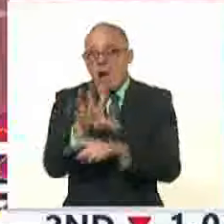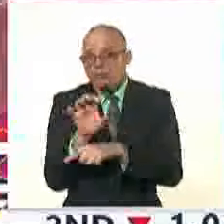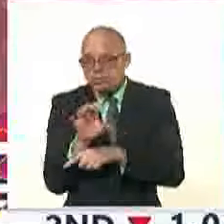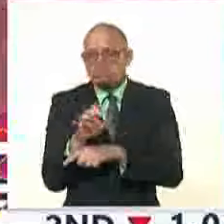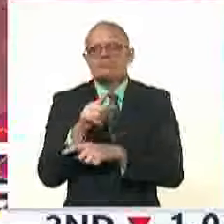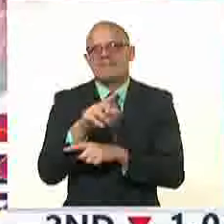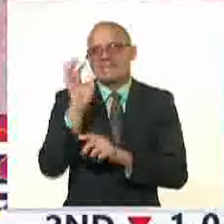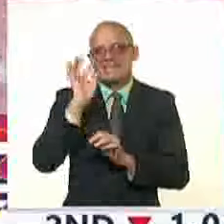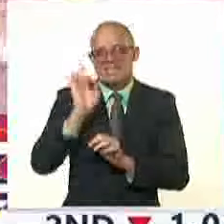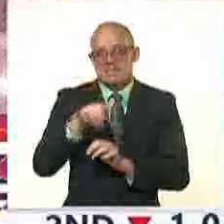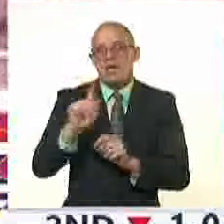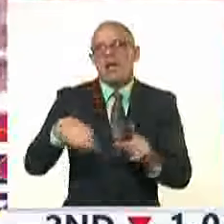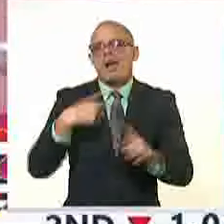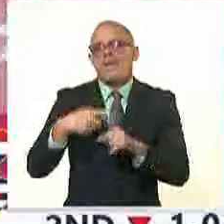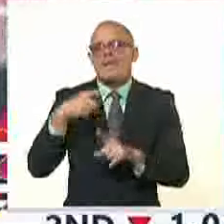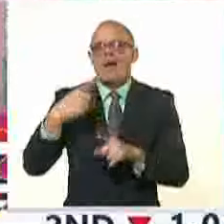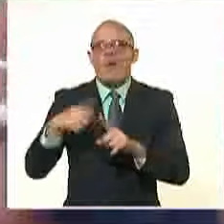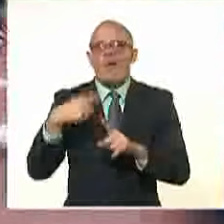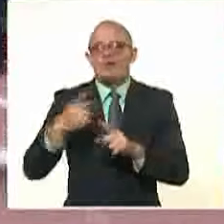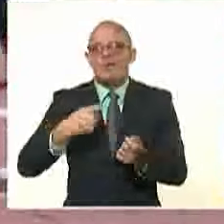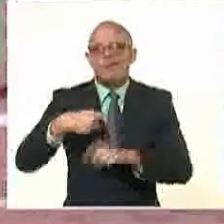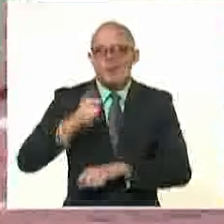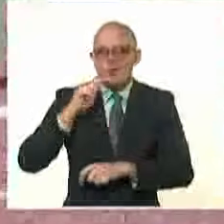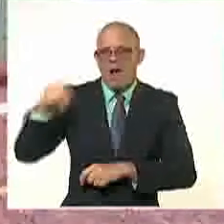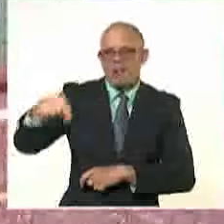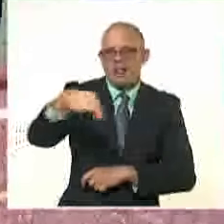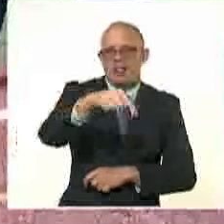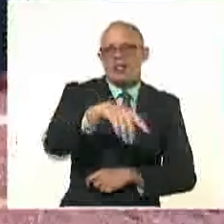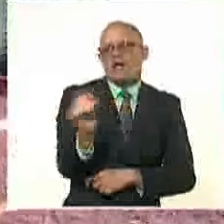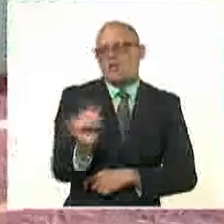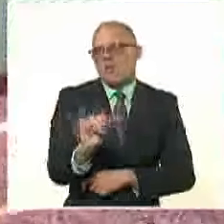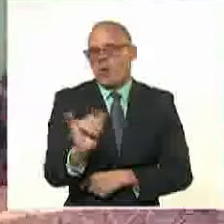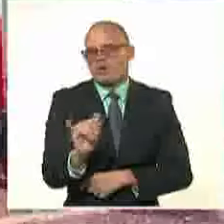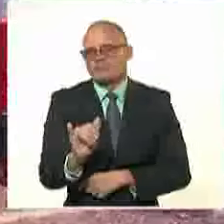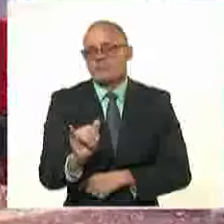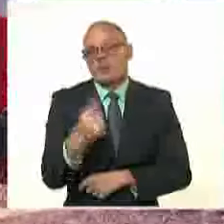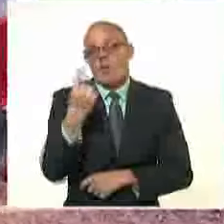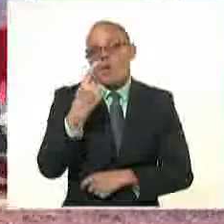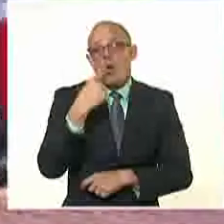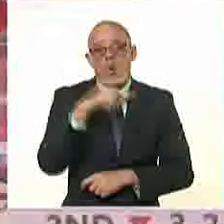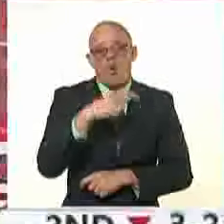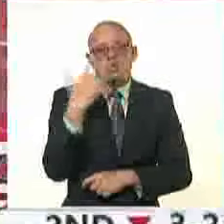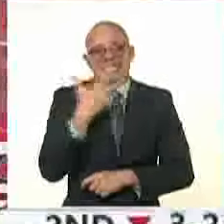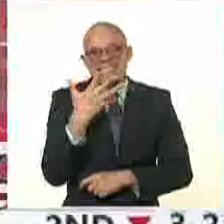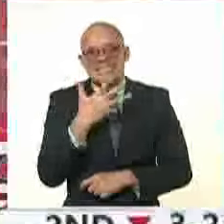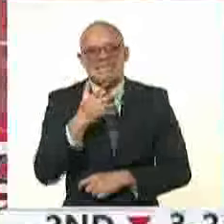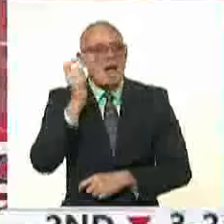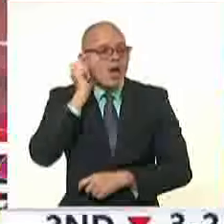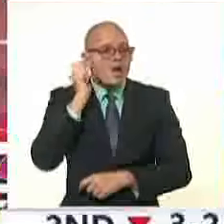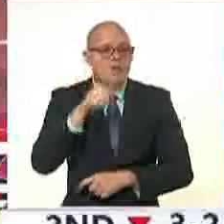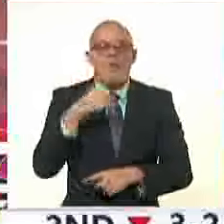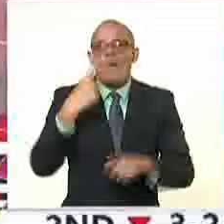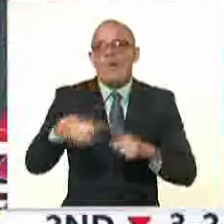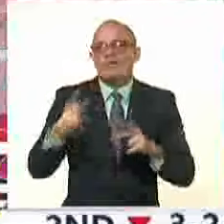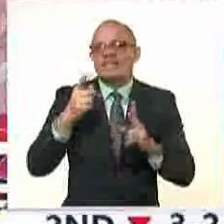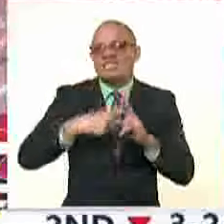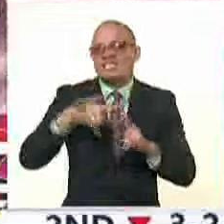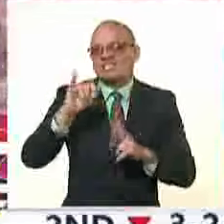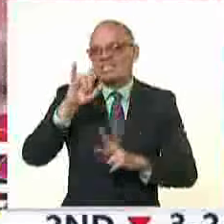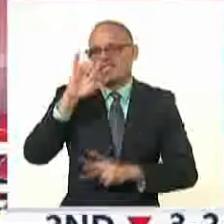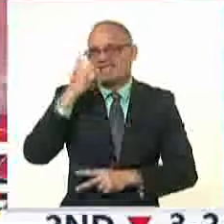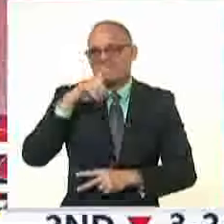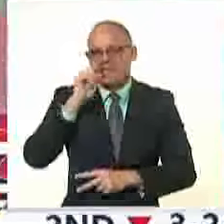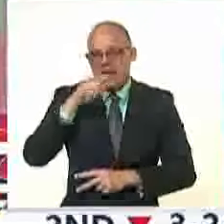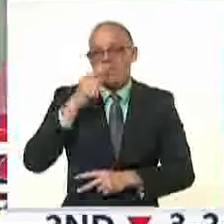y la jugadora de cuadro Lianeli Zayas. Una baja sensible será la de la estrella de la rotación antillana Gillian Tornés. La